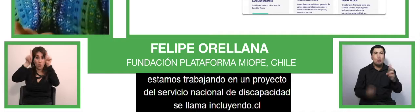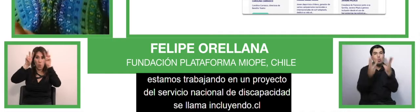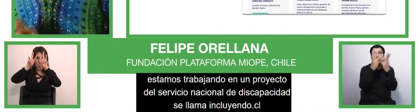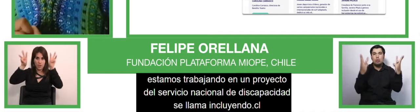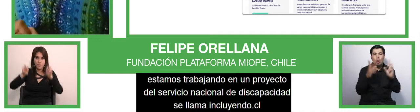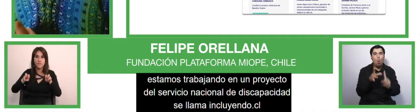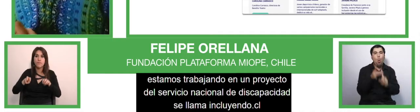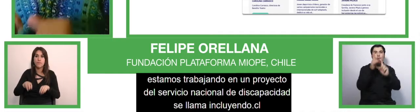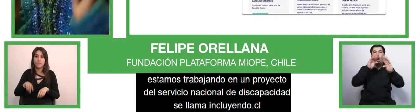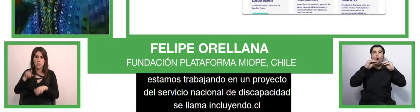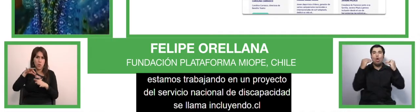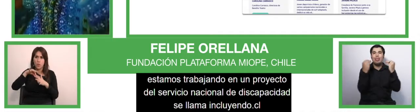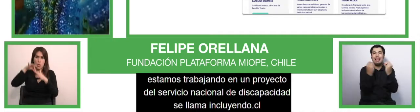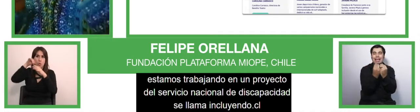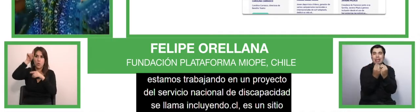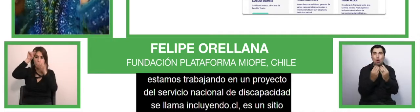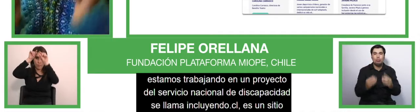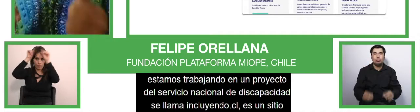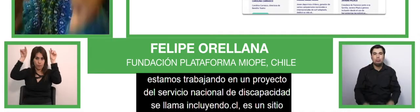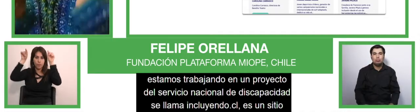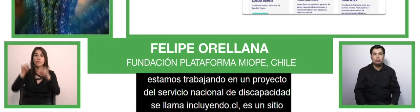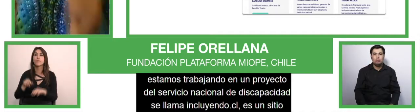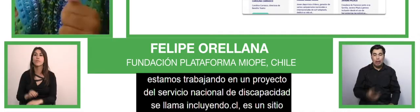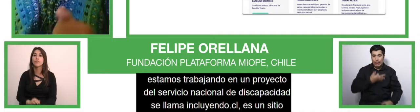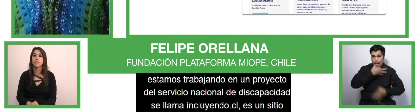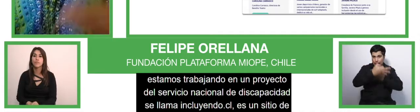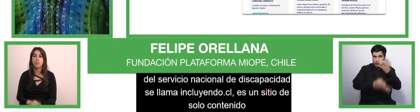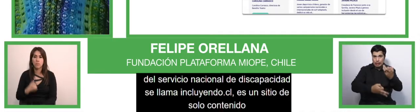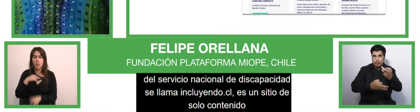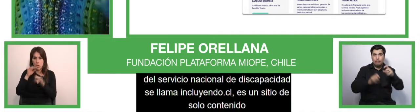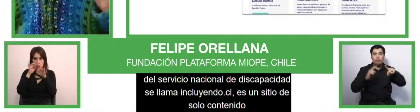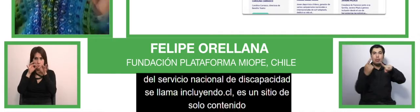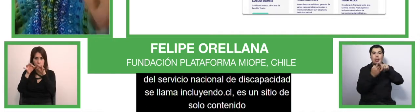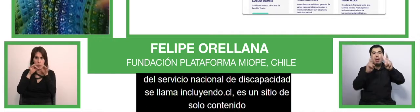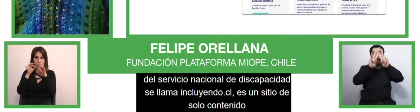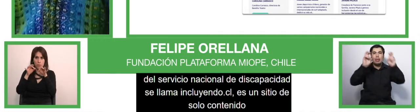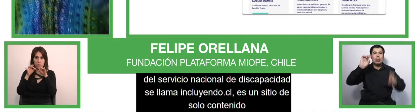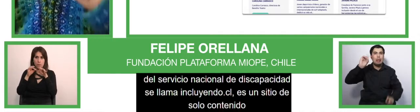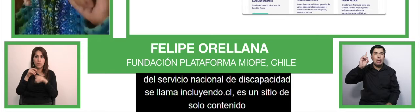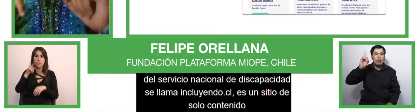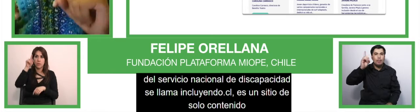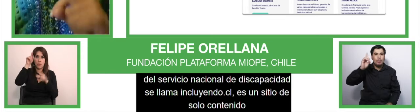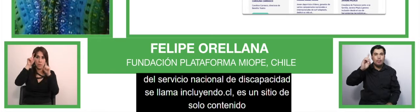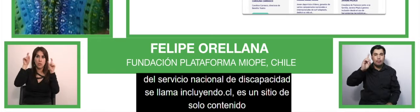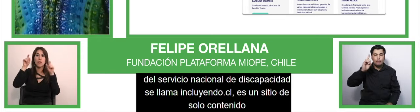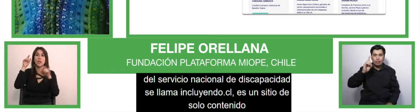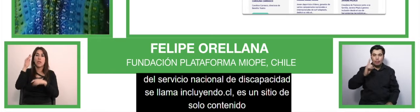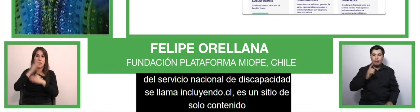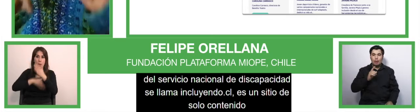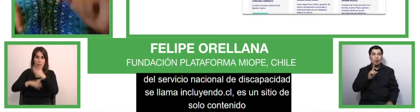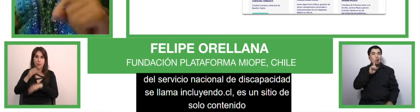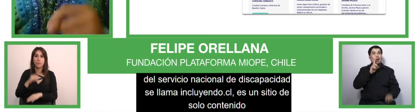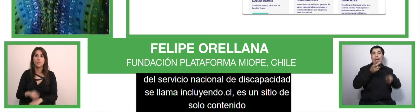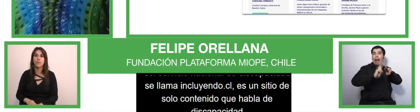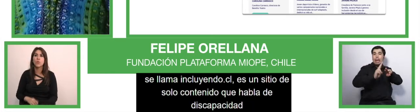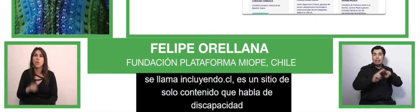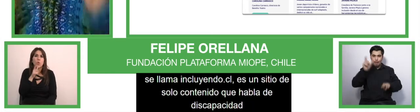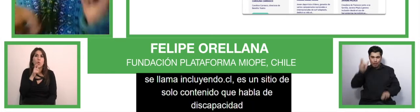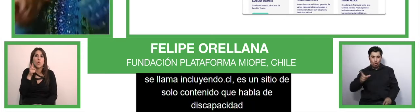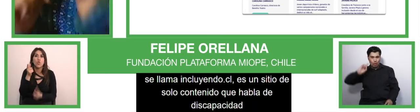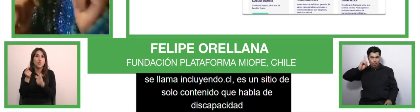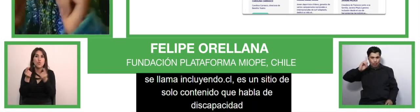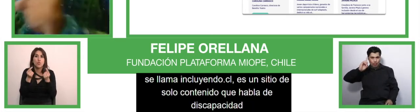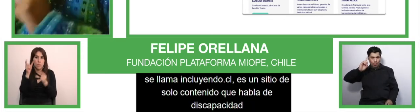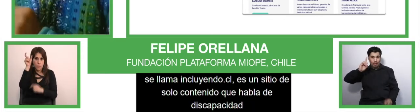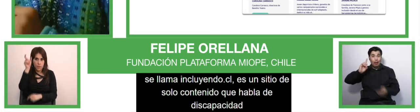contenido que habla de discapacidad, hecho por personas con discapacidad, desde la discapacidad,